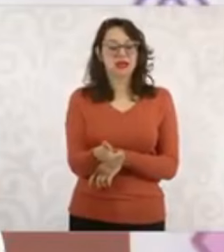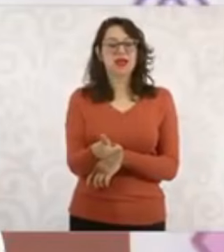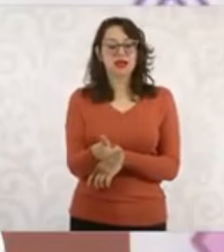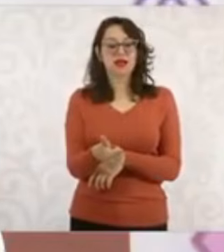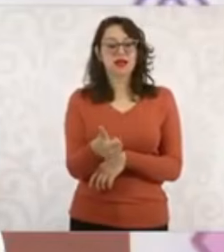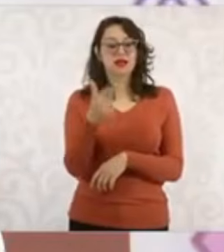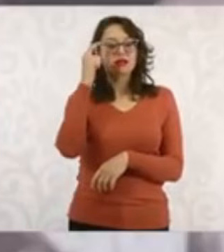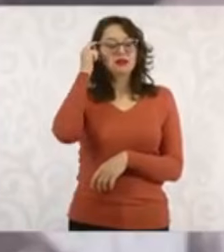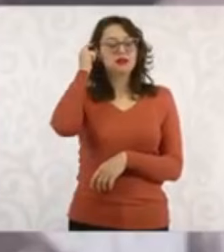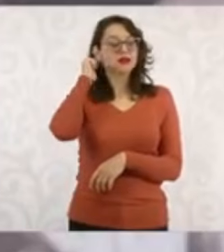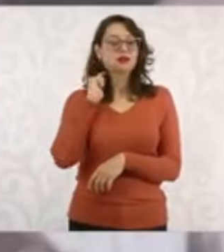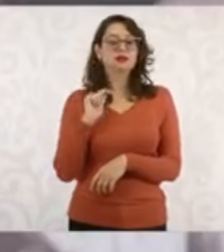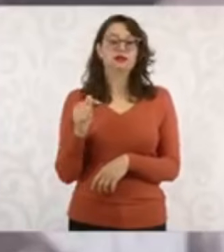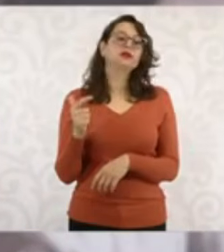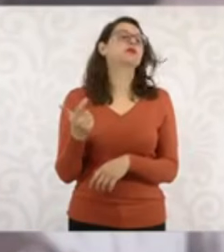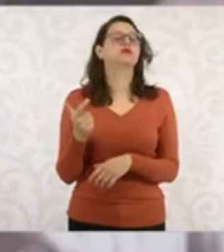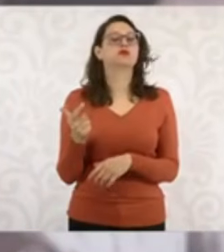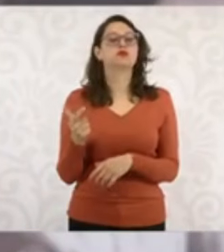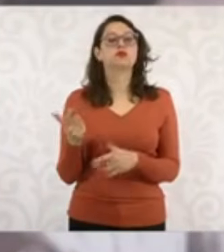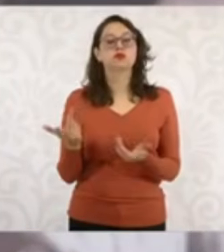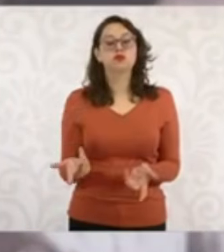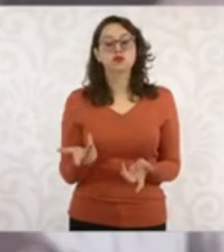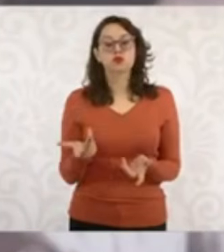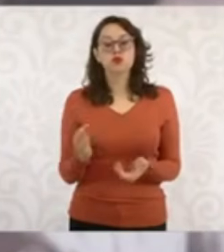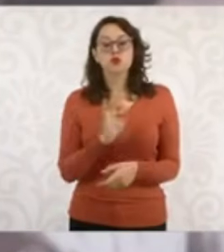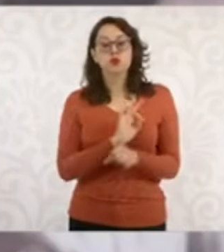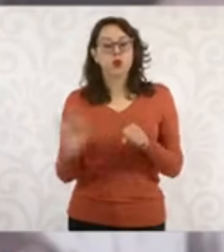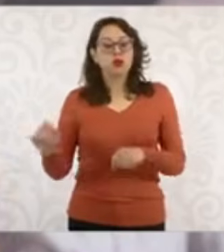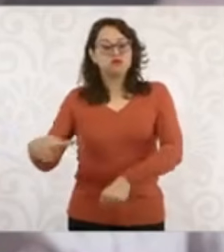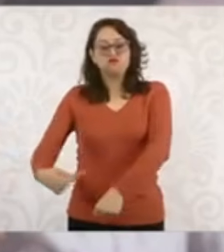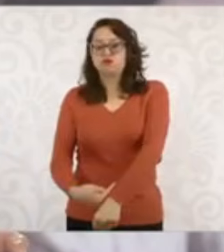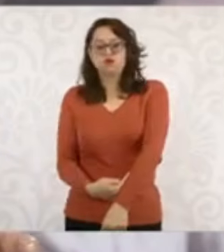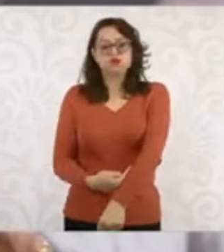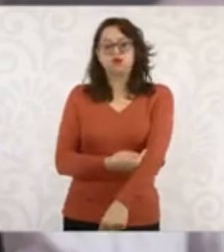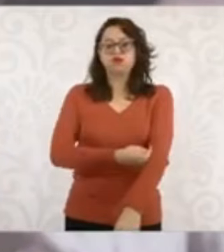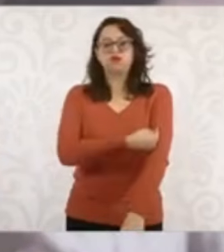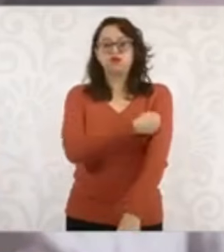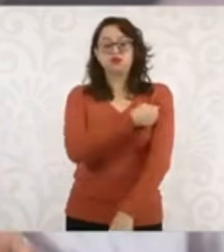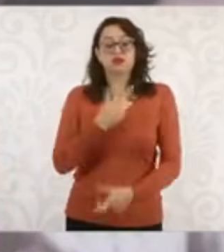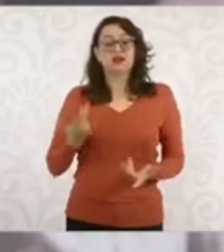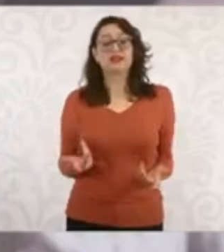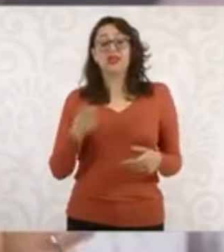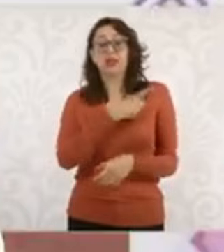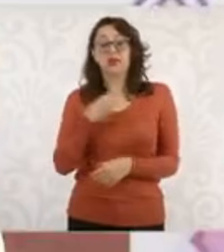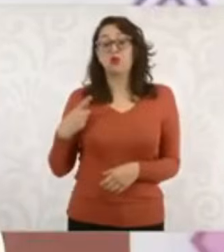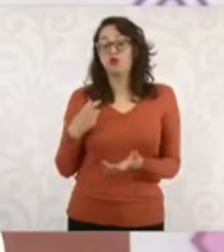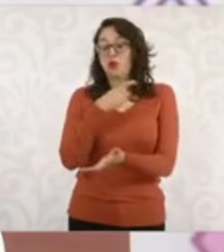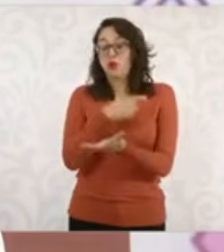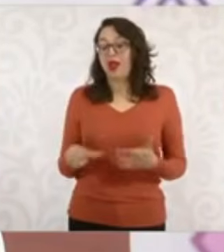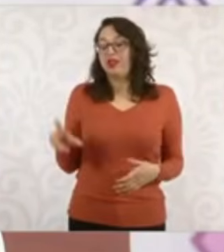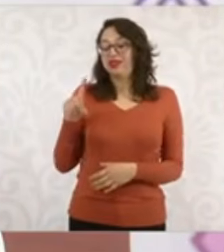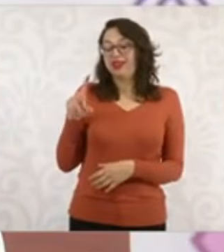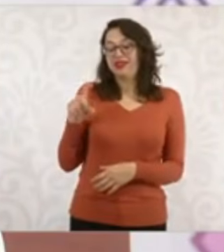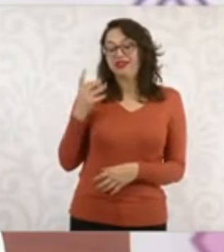son de baja invasión, y se adquirieron 35 equipos de